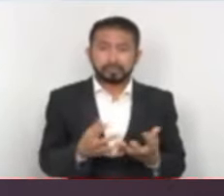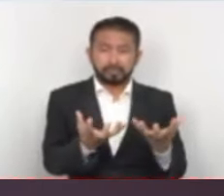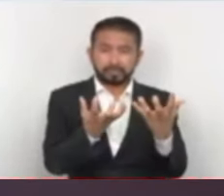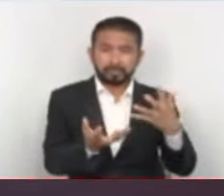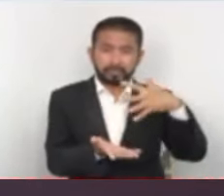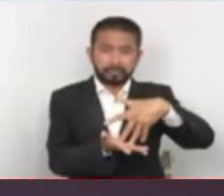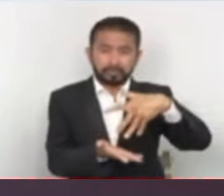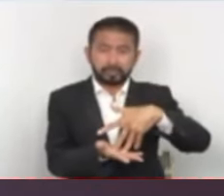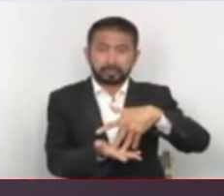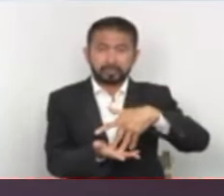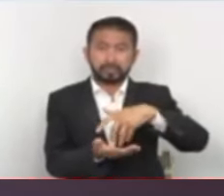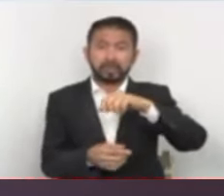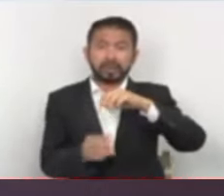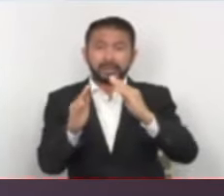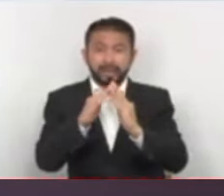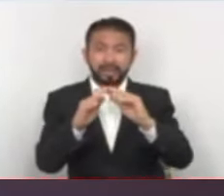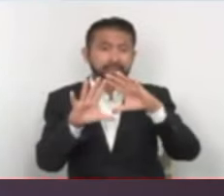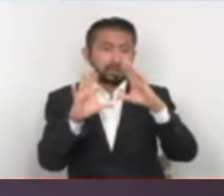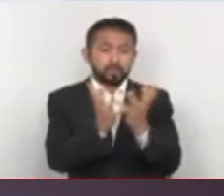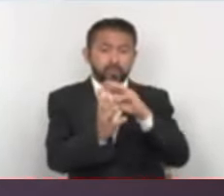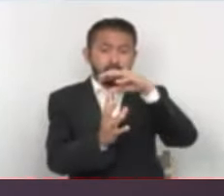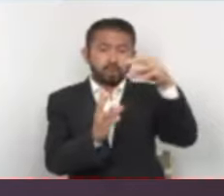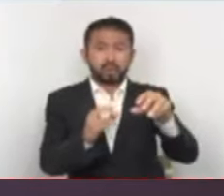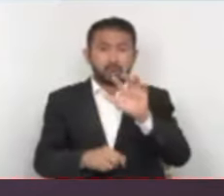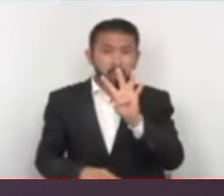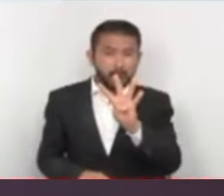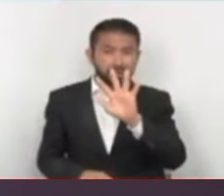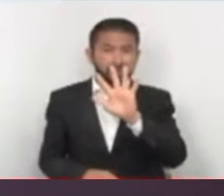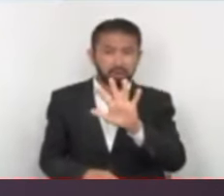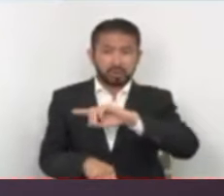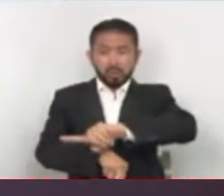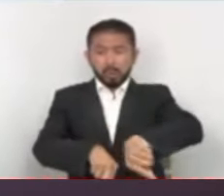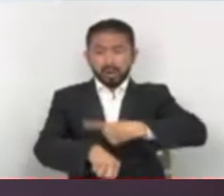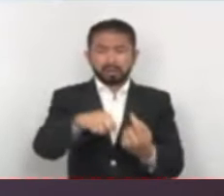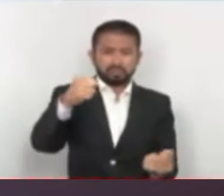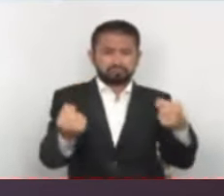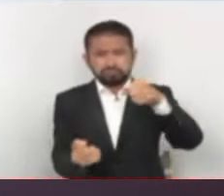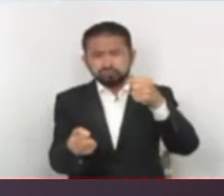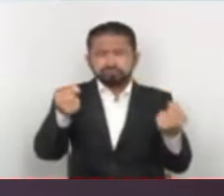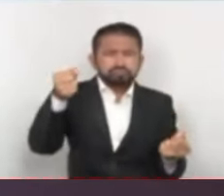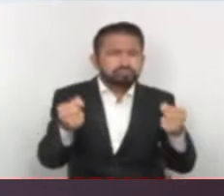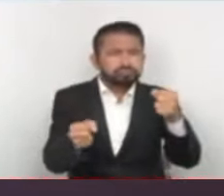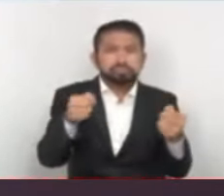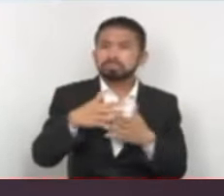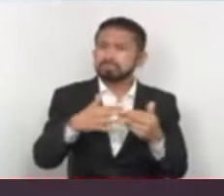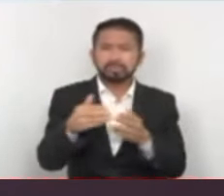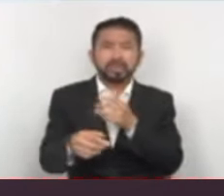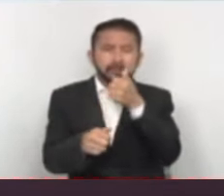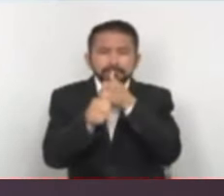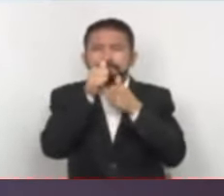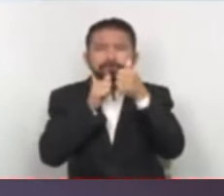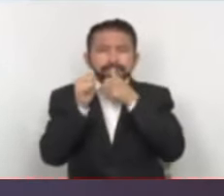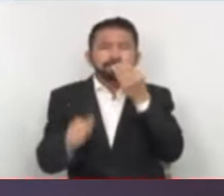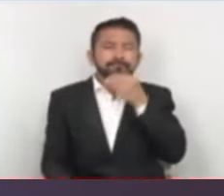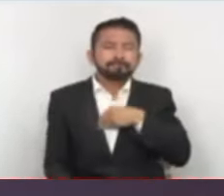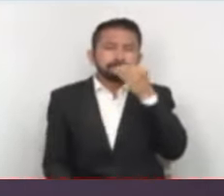ciudadanos, como bien usted lo decía, que con 4 o 5 horas de manejo, aún así llegaron a los centros de votación. Algunos de ellos llegaron un